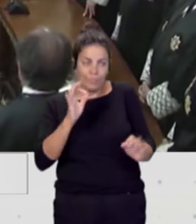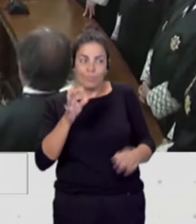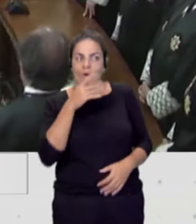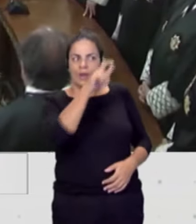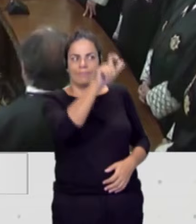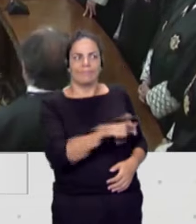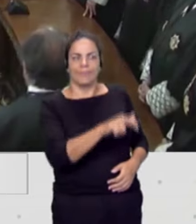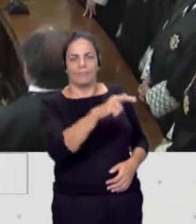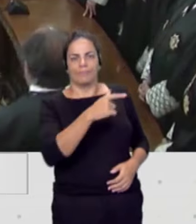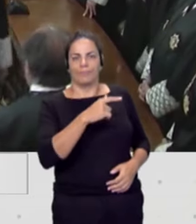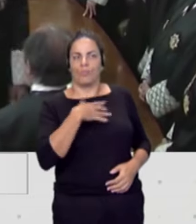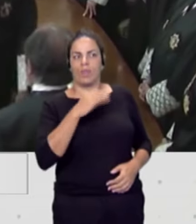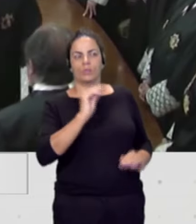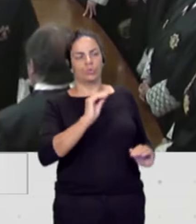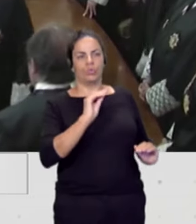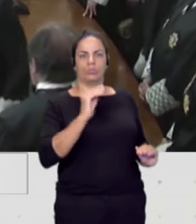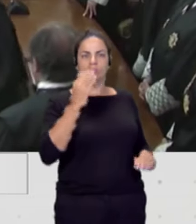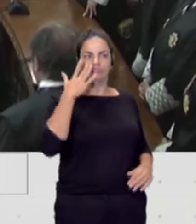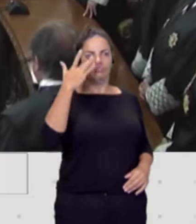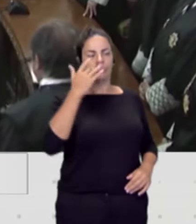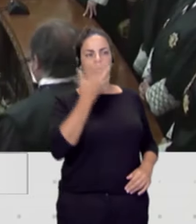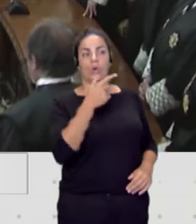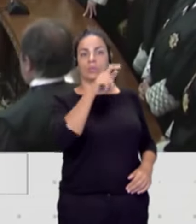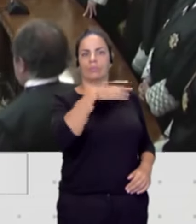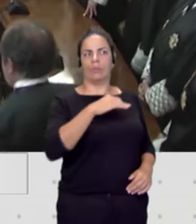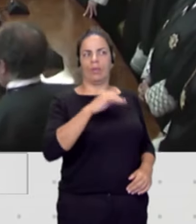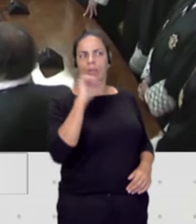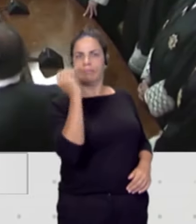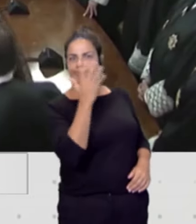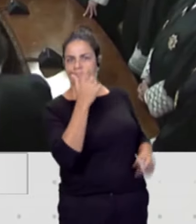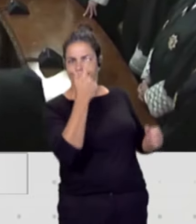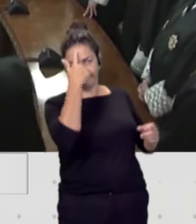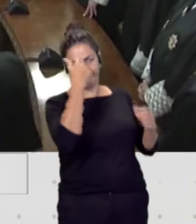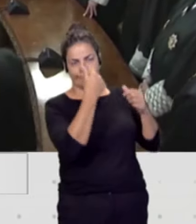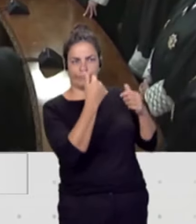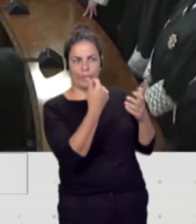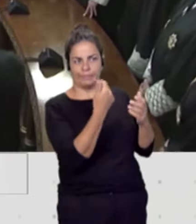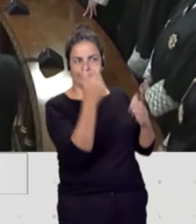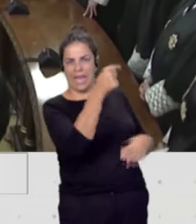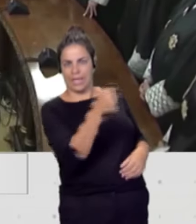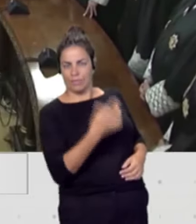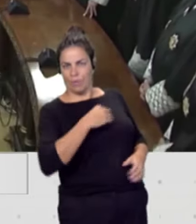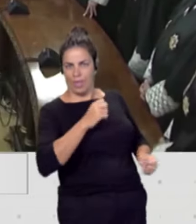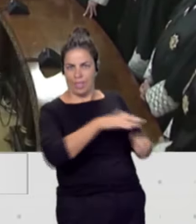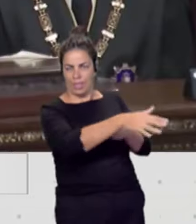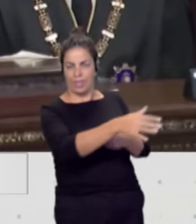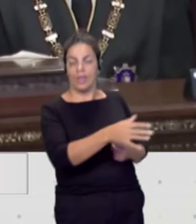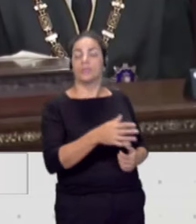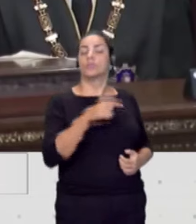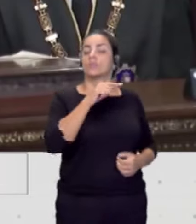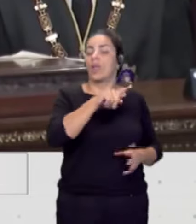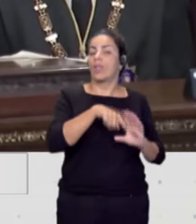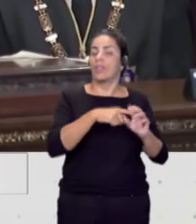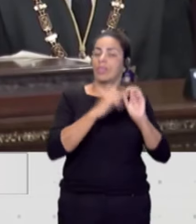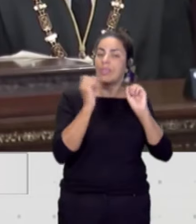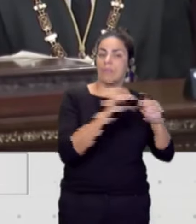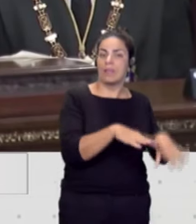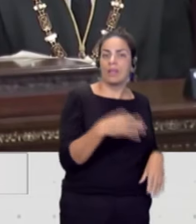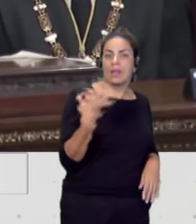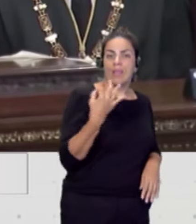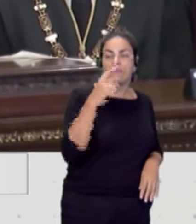reputación cuestionada. ¿Debe dimitir? Yo creo que hay una responsabilidad en, no sé si